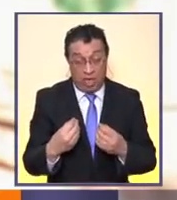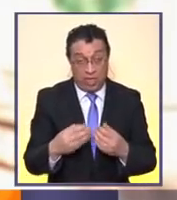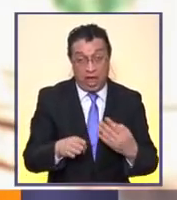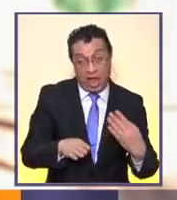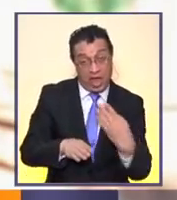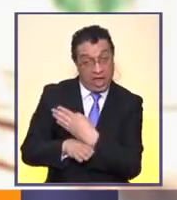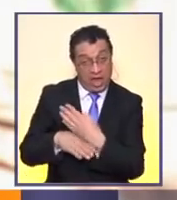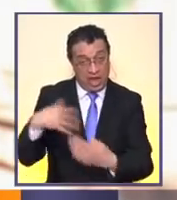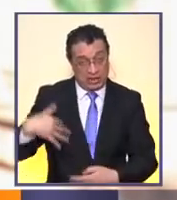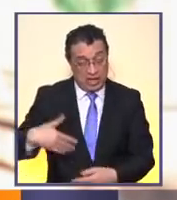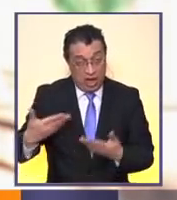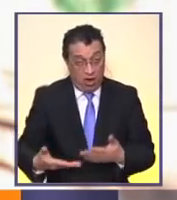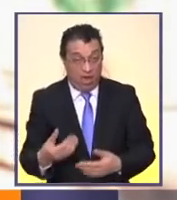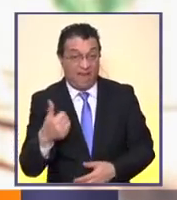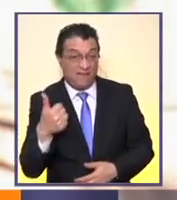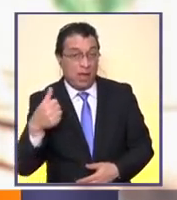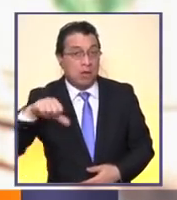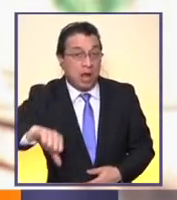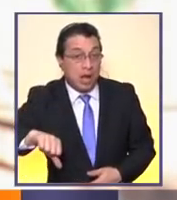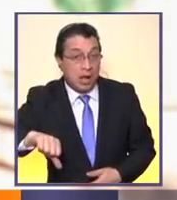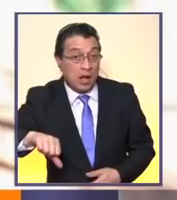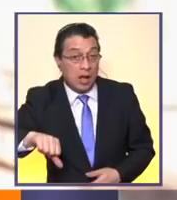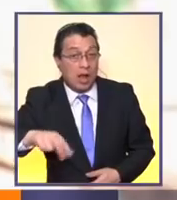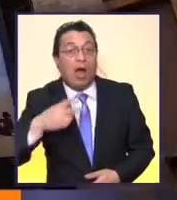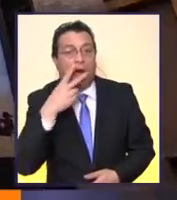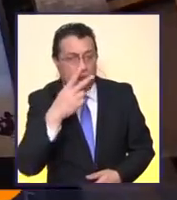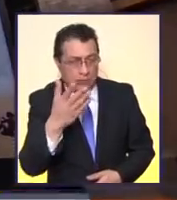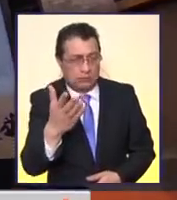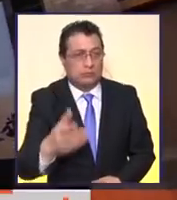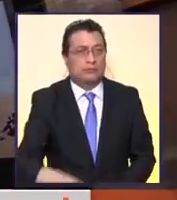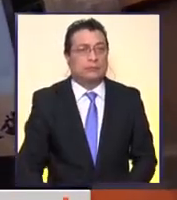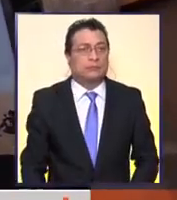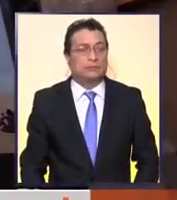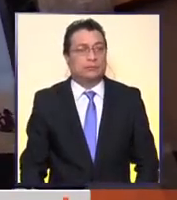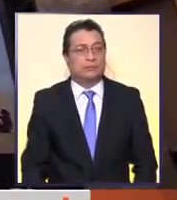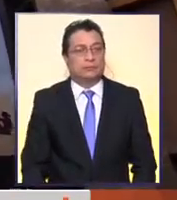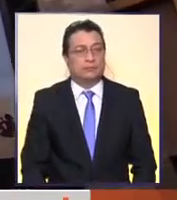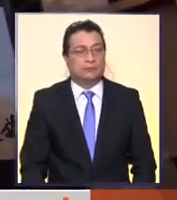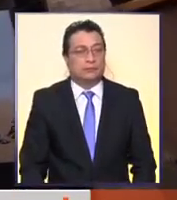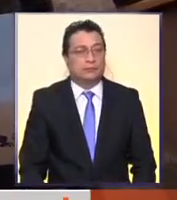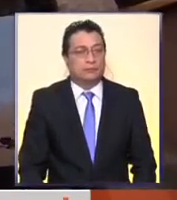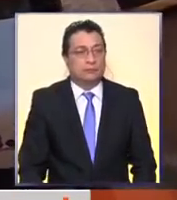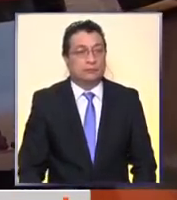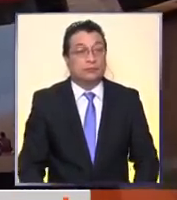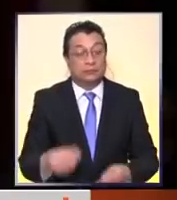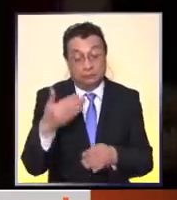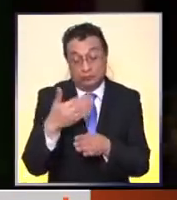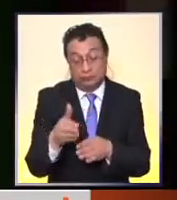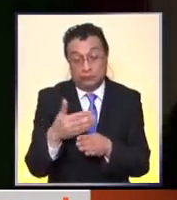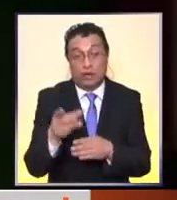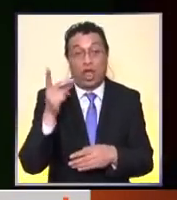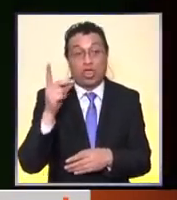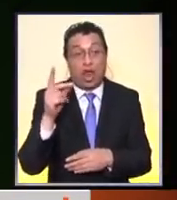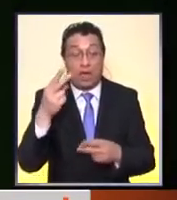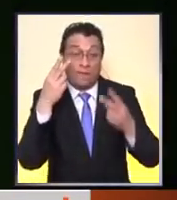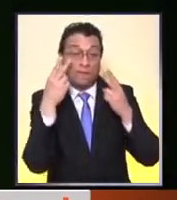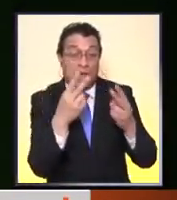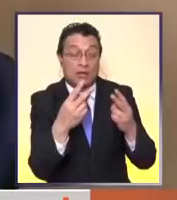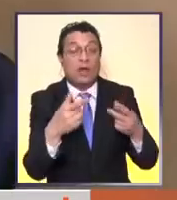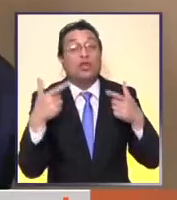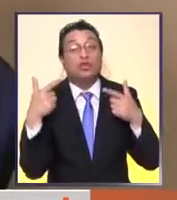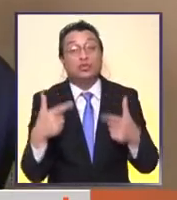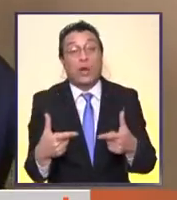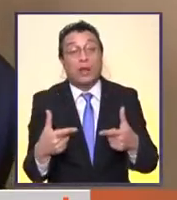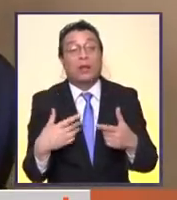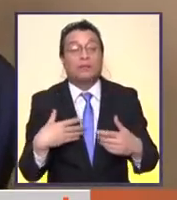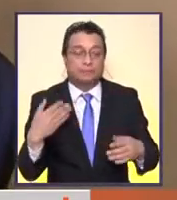argentina loreto álvarez nos cuenta le sobraron unos dólares de un viaje y la suerte hizo que